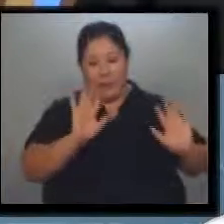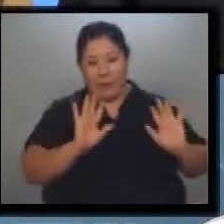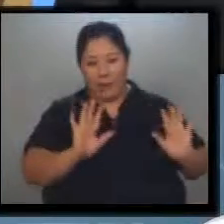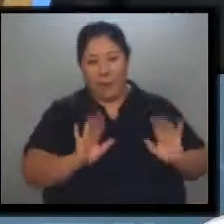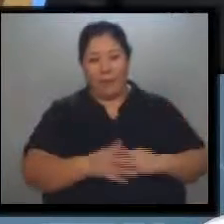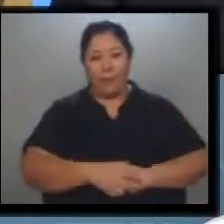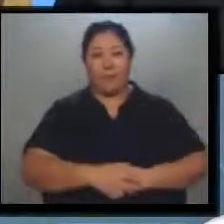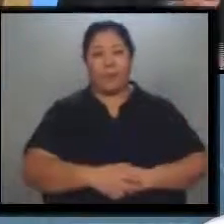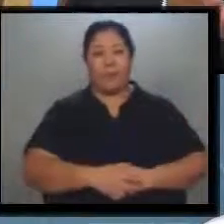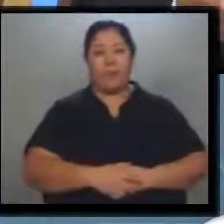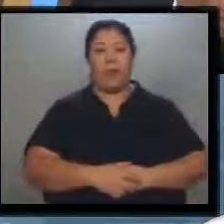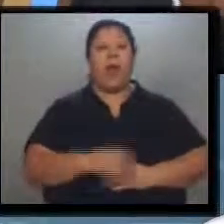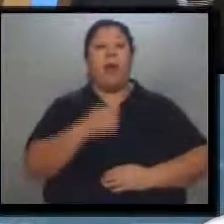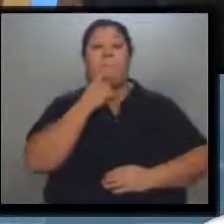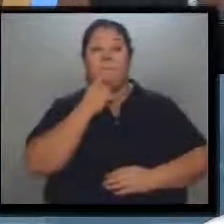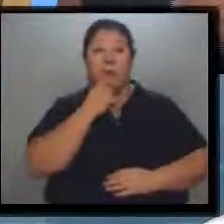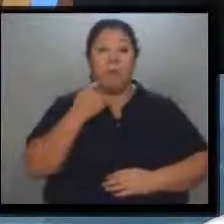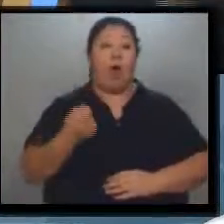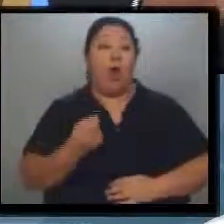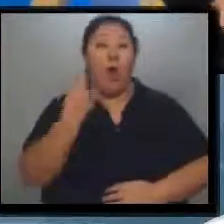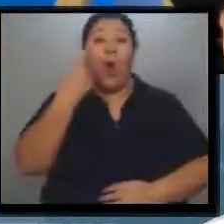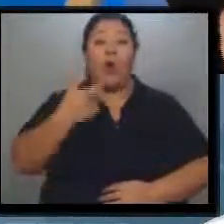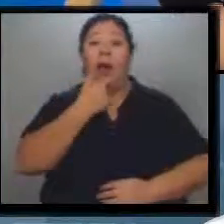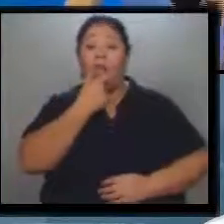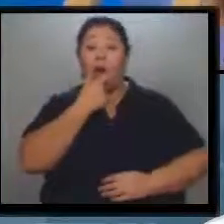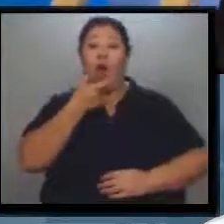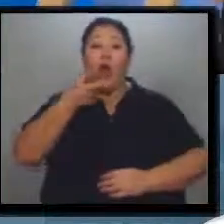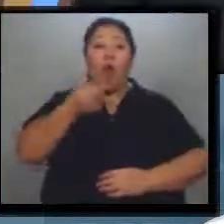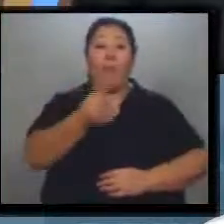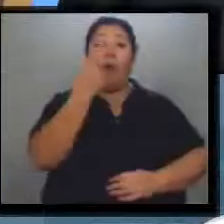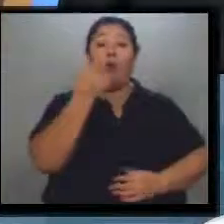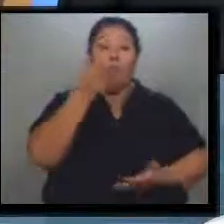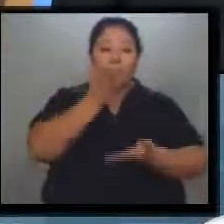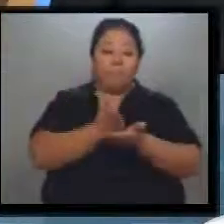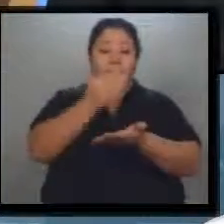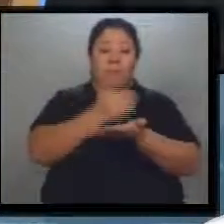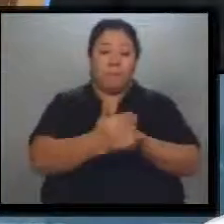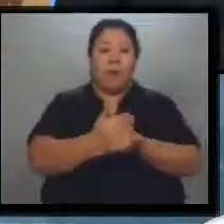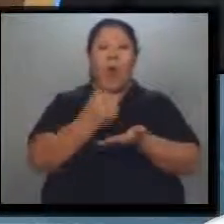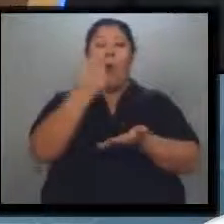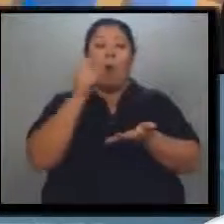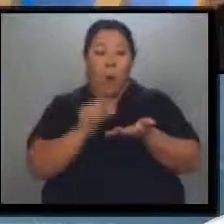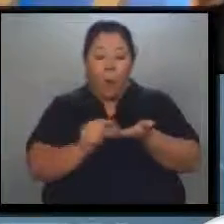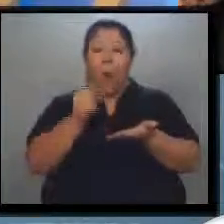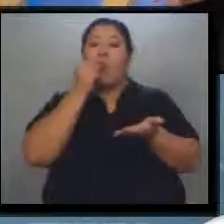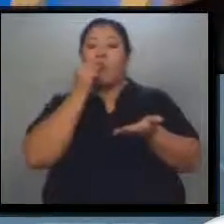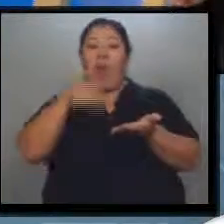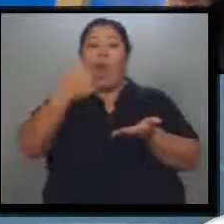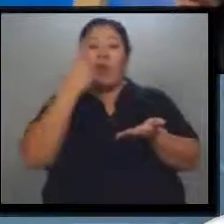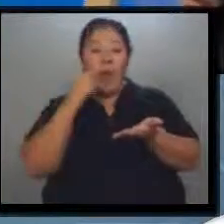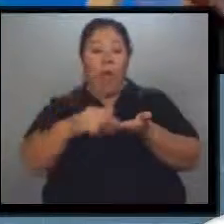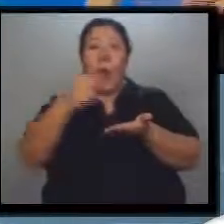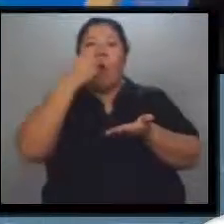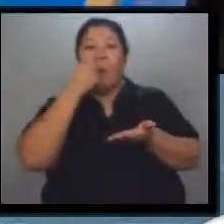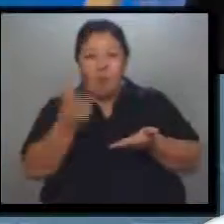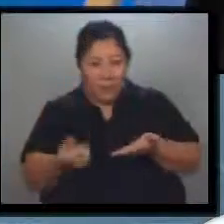cuatro pedacitos. Obvio, yo siempre los parto en cuatro, ¿viste? No, tremendo. Pero aparte de que los partís. ¿Sos de esos que tiene visita